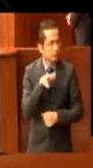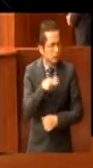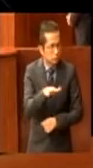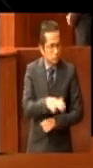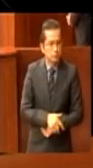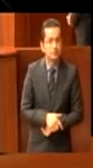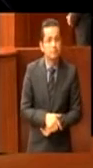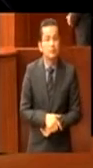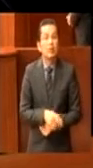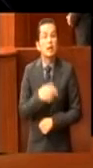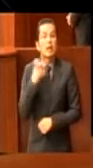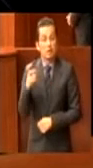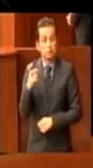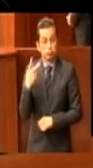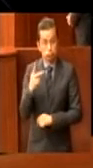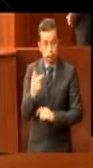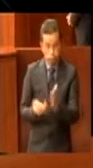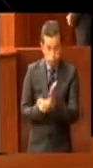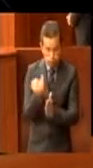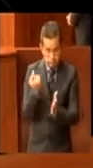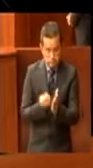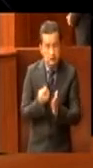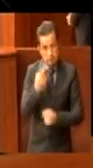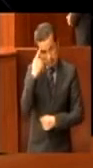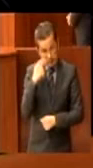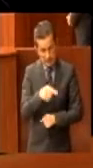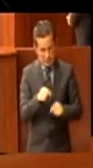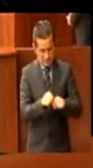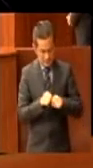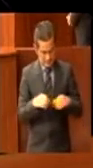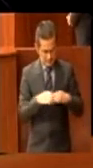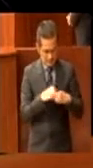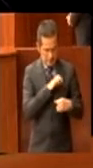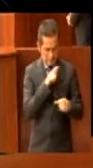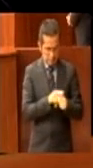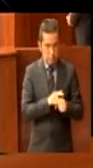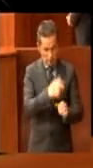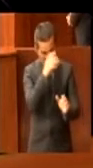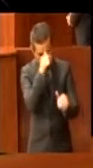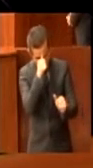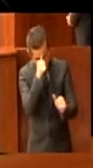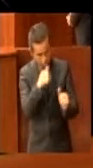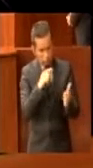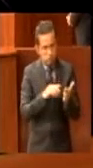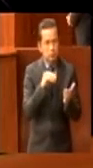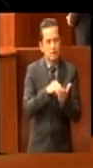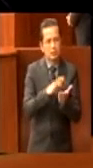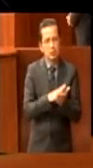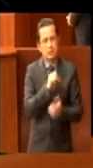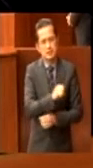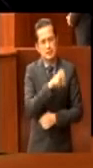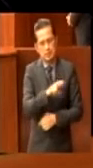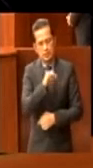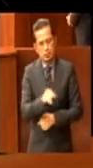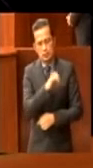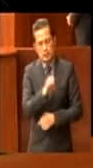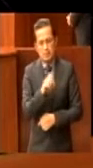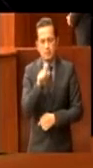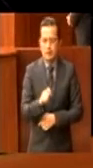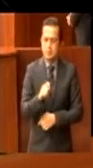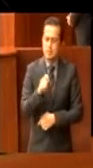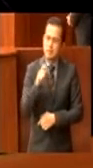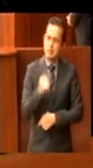se dejó sin efectos el acuerdo plenario de la sala especializada dictado en el expediente srj e 20 diagonal